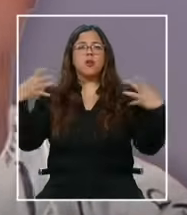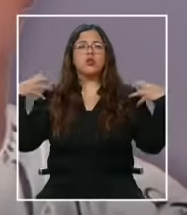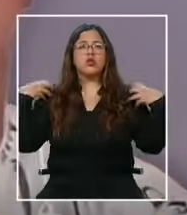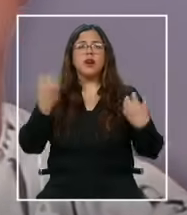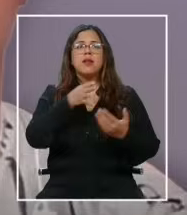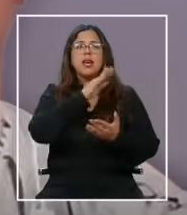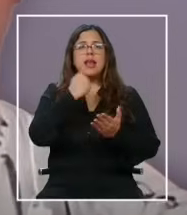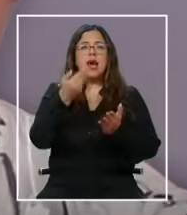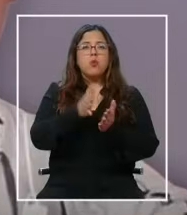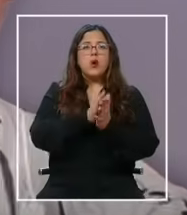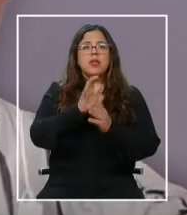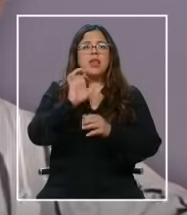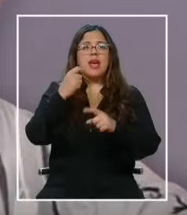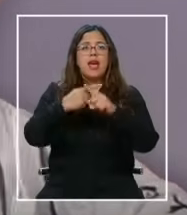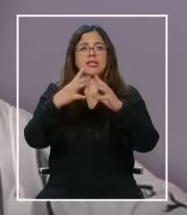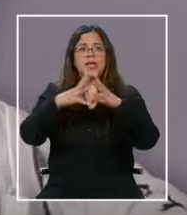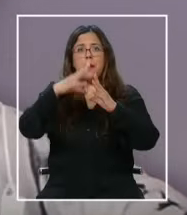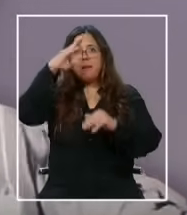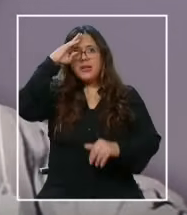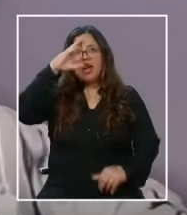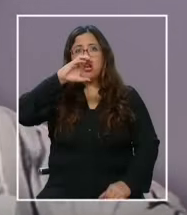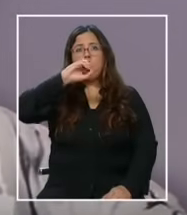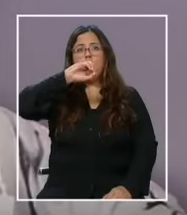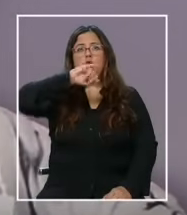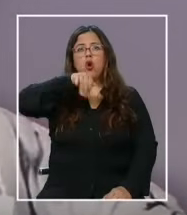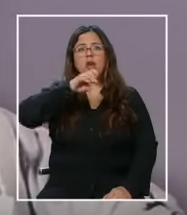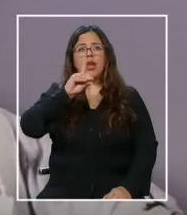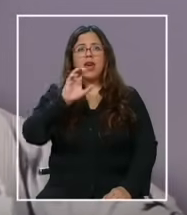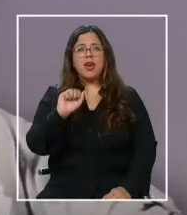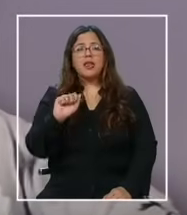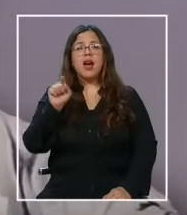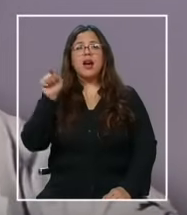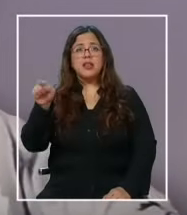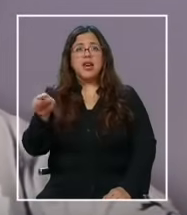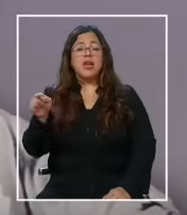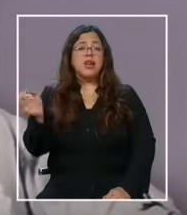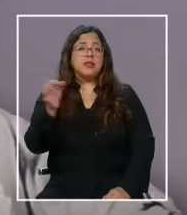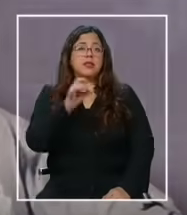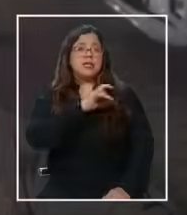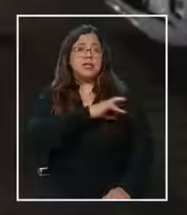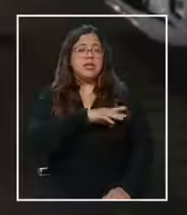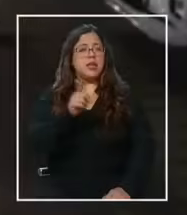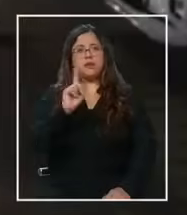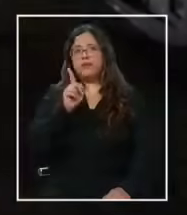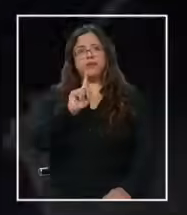ronal Ojeda desde el gobierno señalan que en chile no se especula con casos judiciales